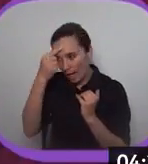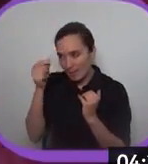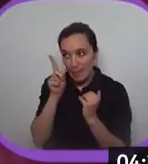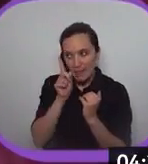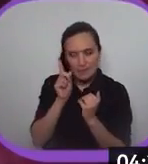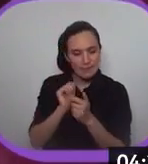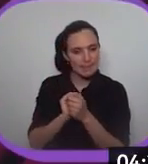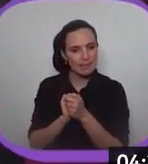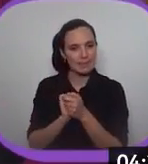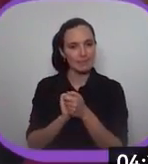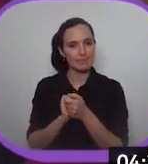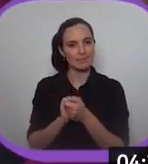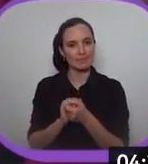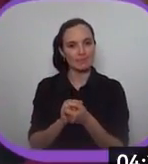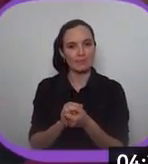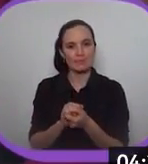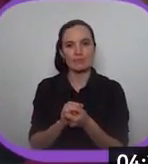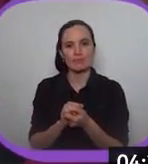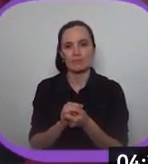Capitán Kalos.